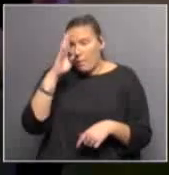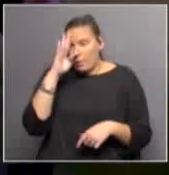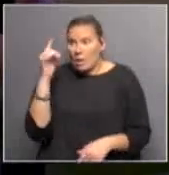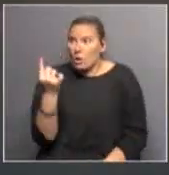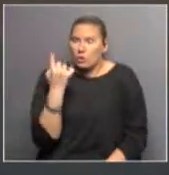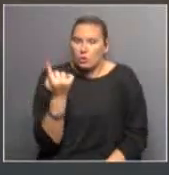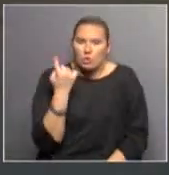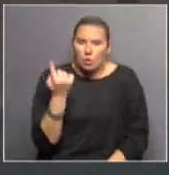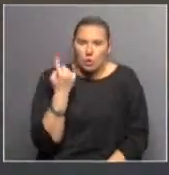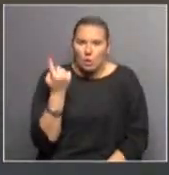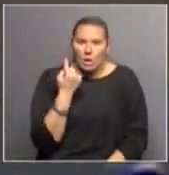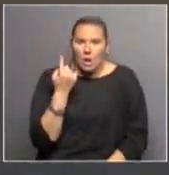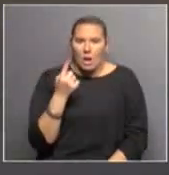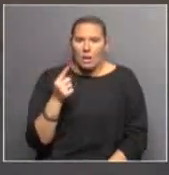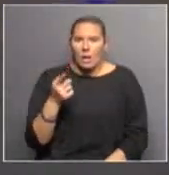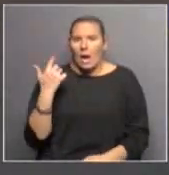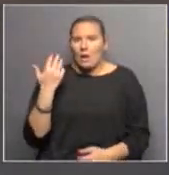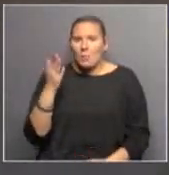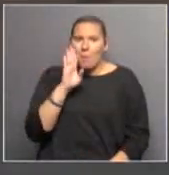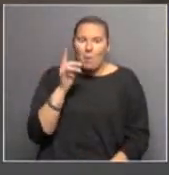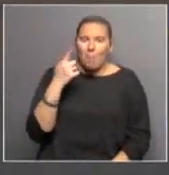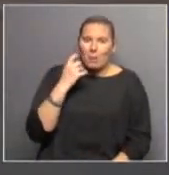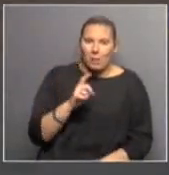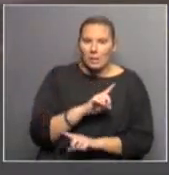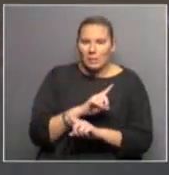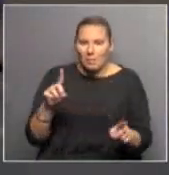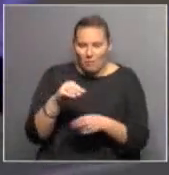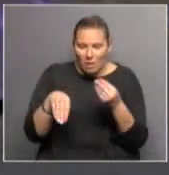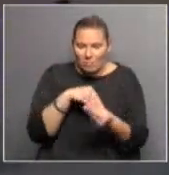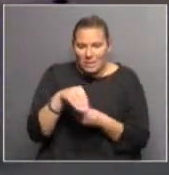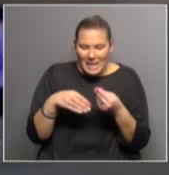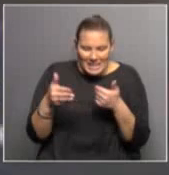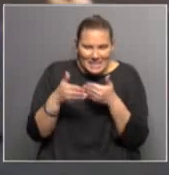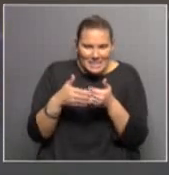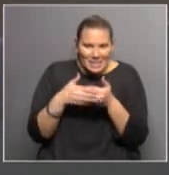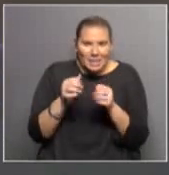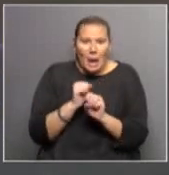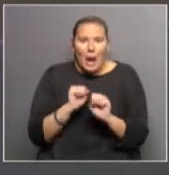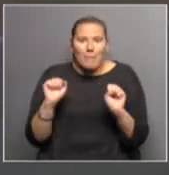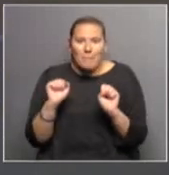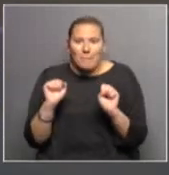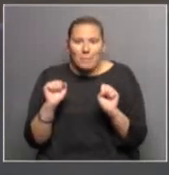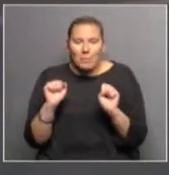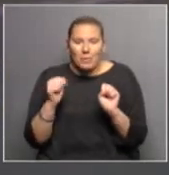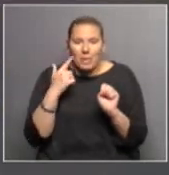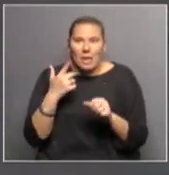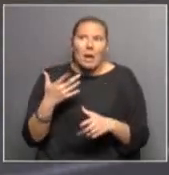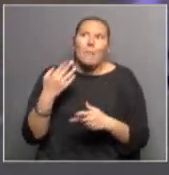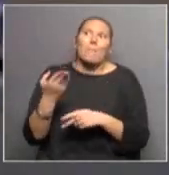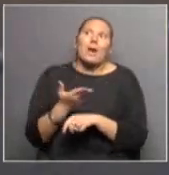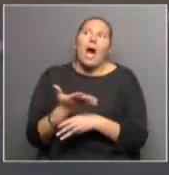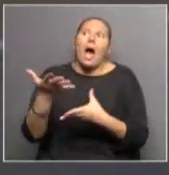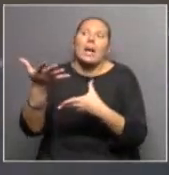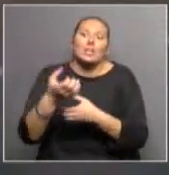un montón de cosas que ya no tenía ni a mamá, ni a papá, ni a cualquier familiar cerca como para poder estirar una mano y